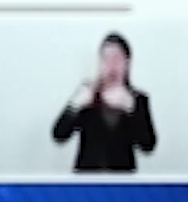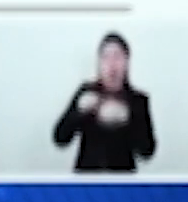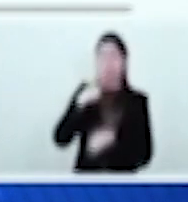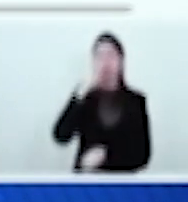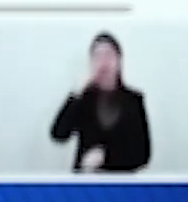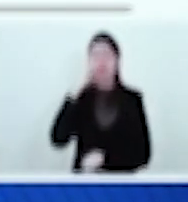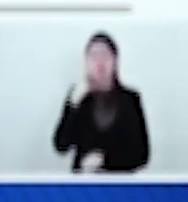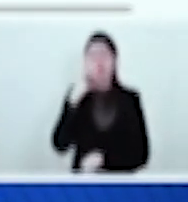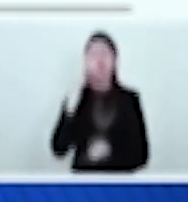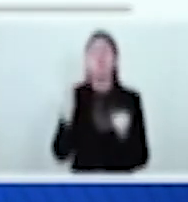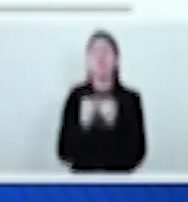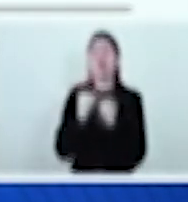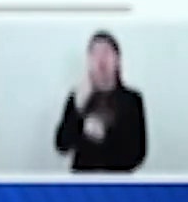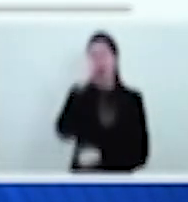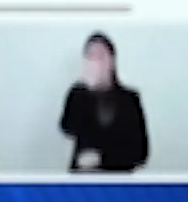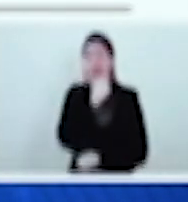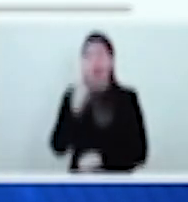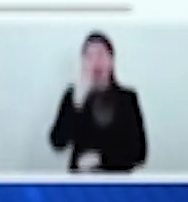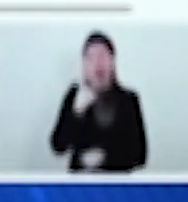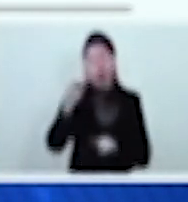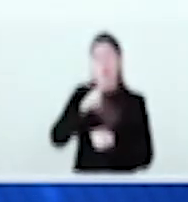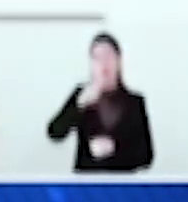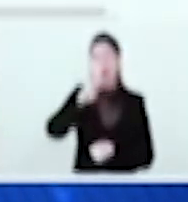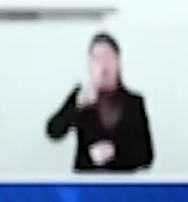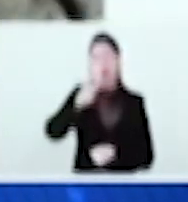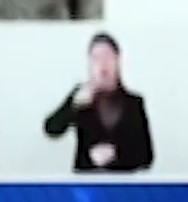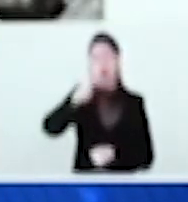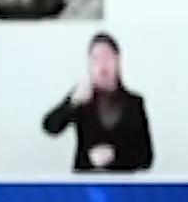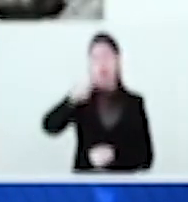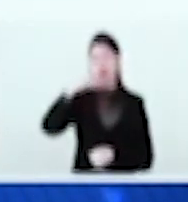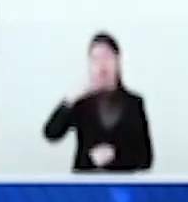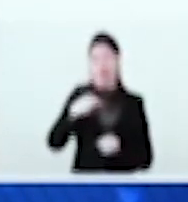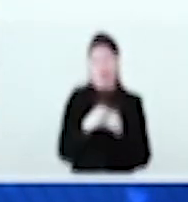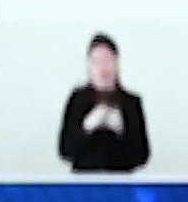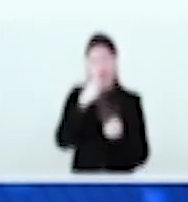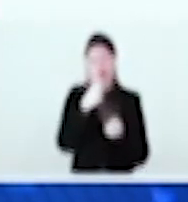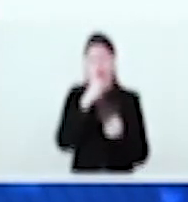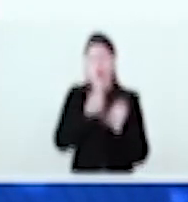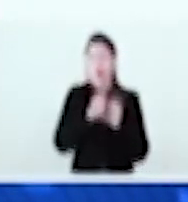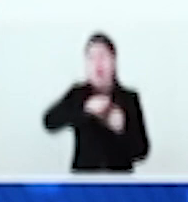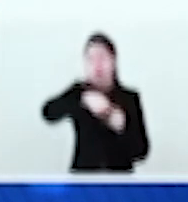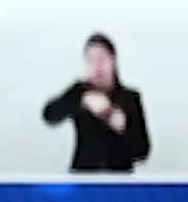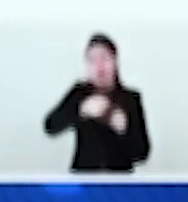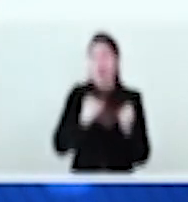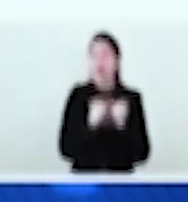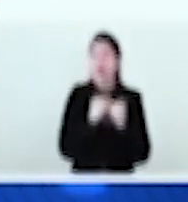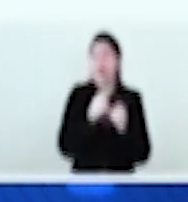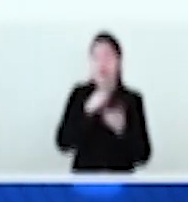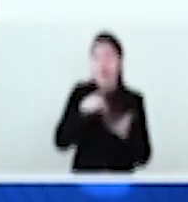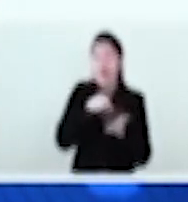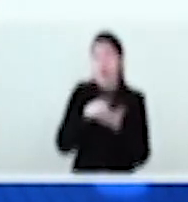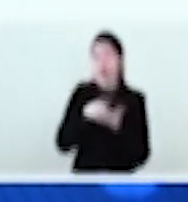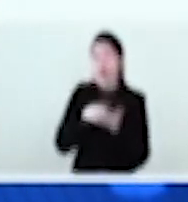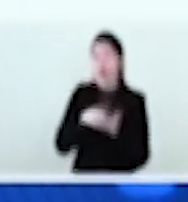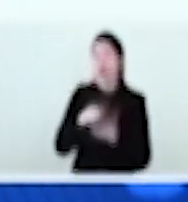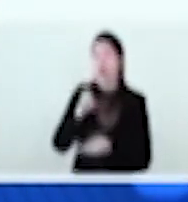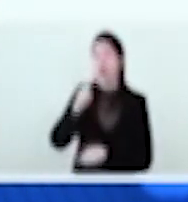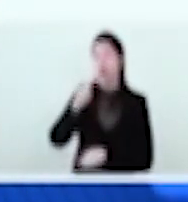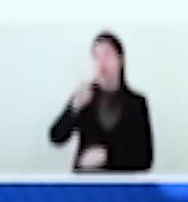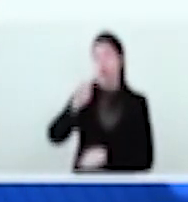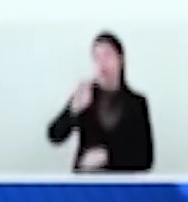la estructura, si no hubo una flecha suficiente o una rajadura, una